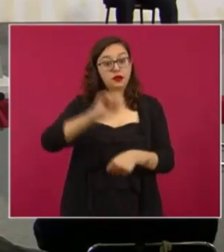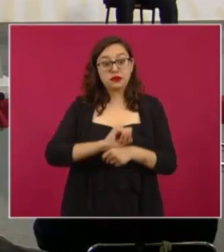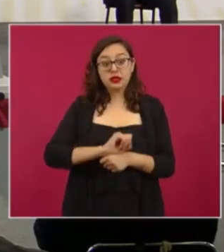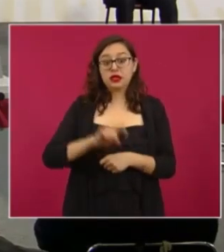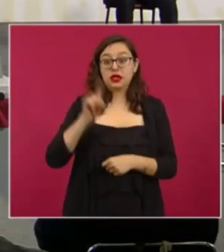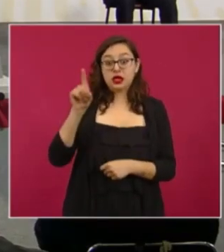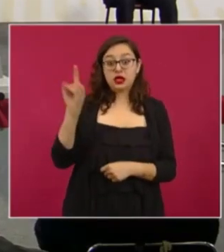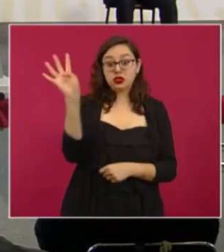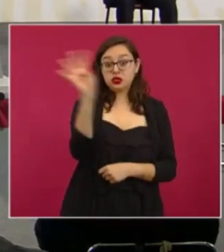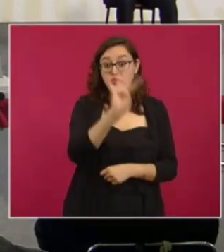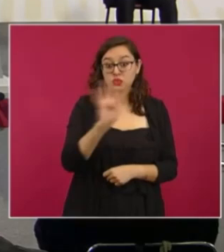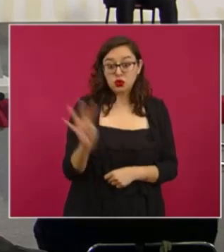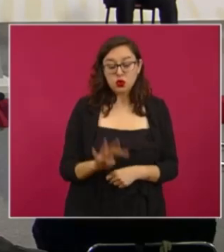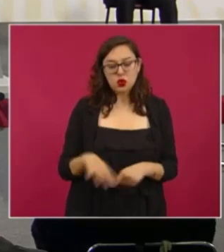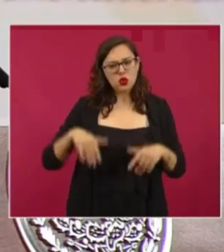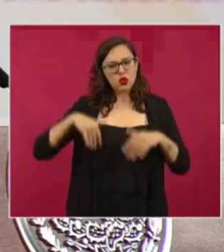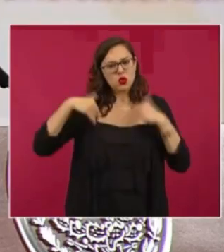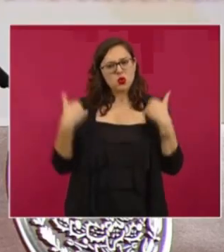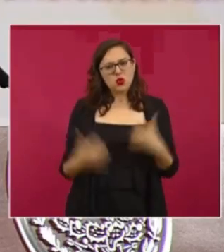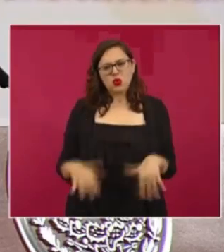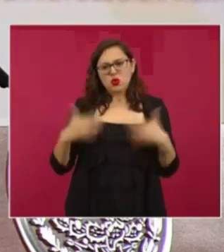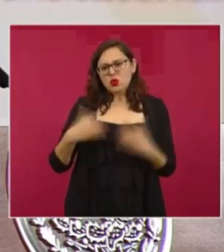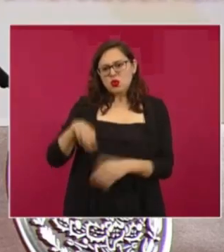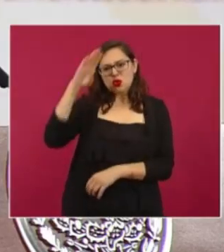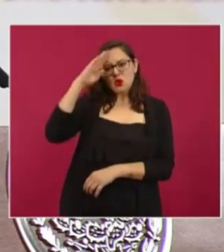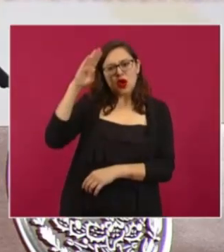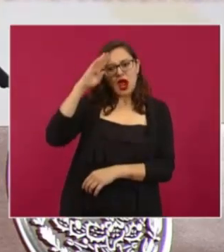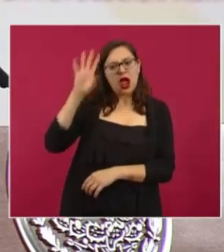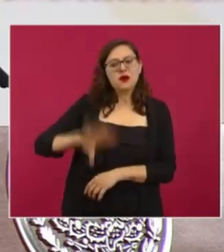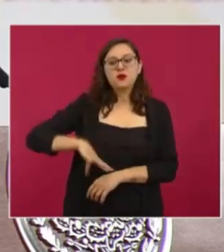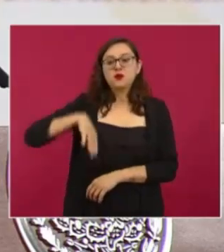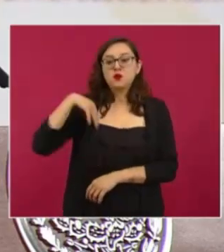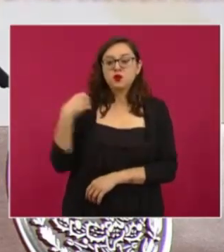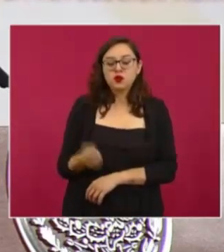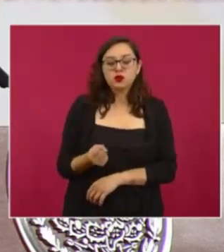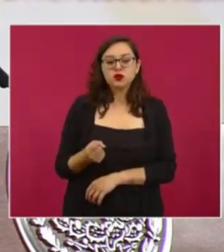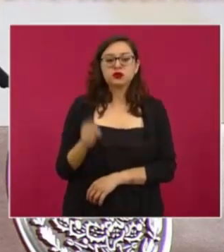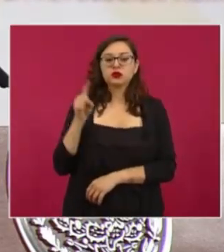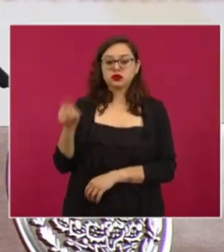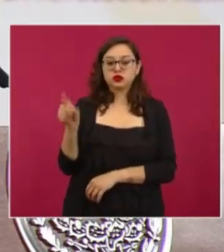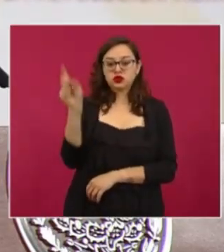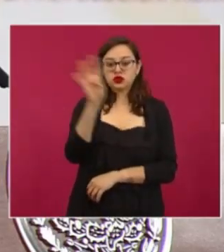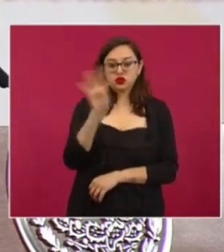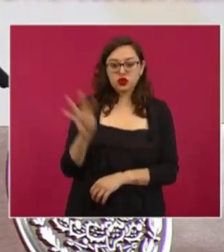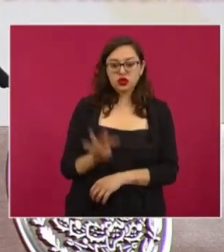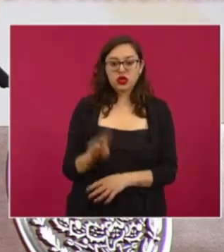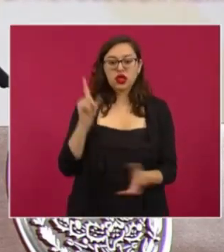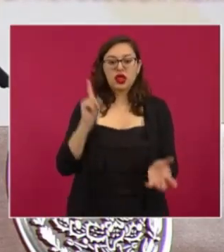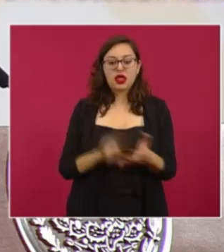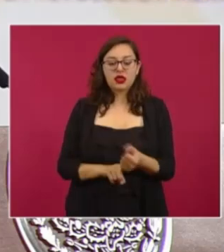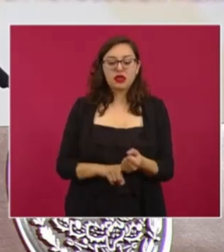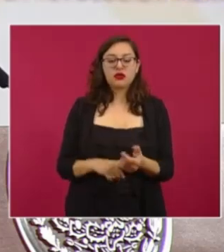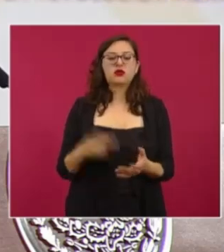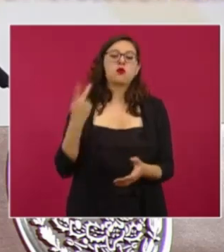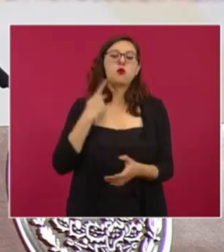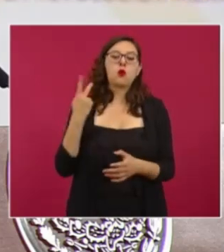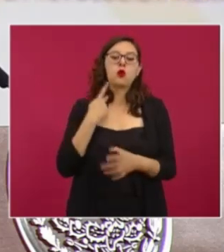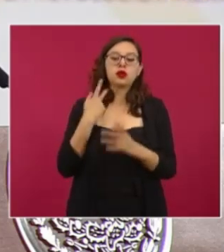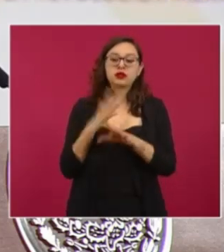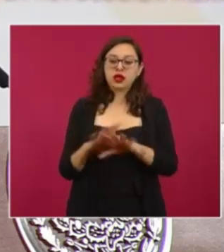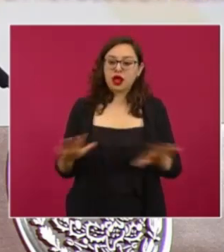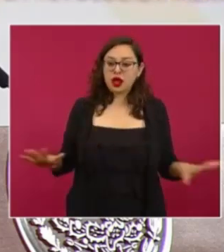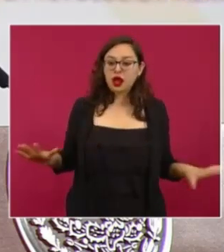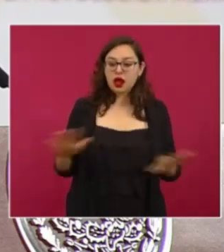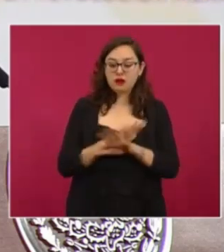fueron a ver a Profeco la semana pasada para platicarnos que hicieron un cambio de políticas de depreciación, otra forma